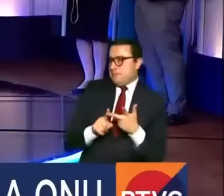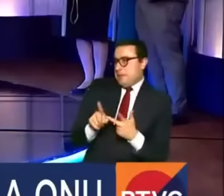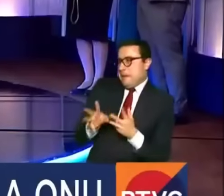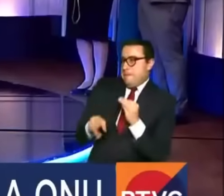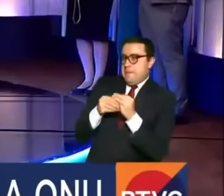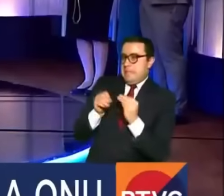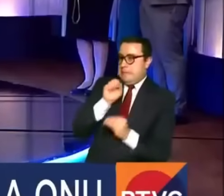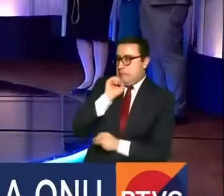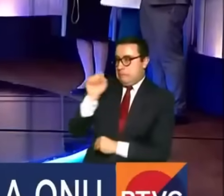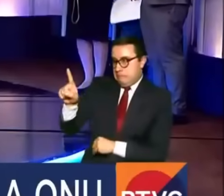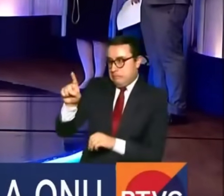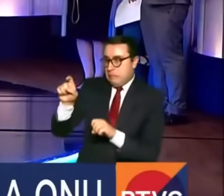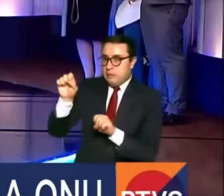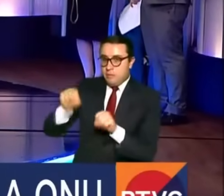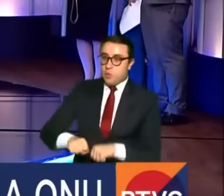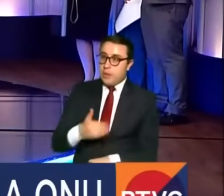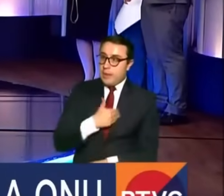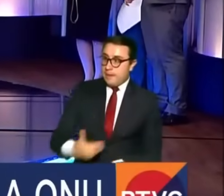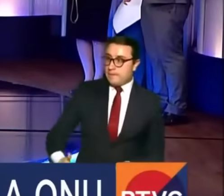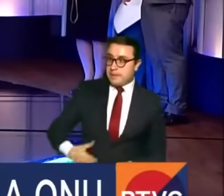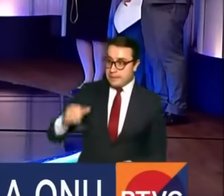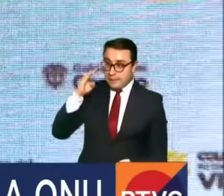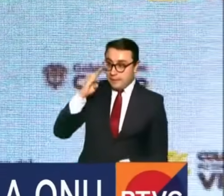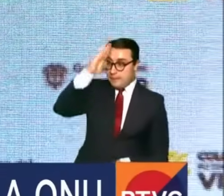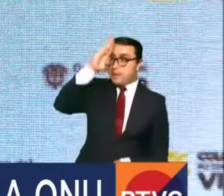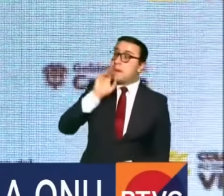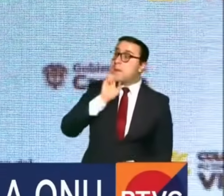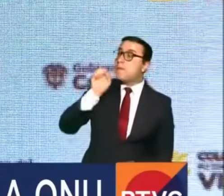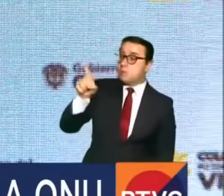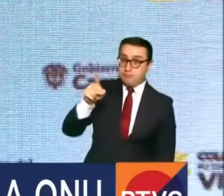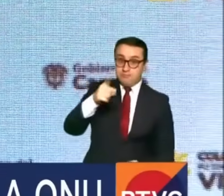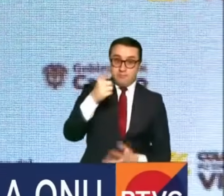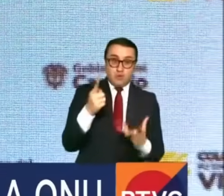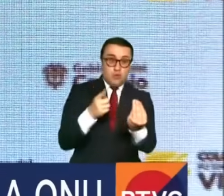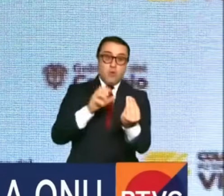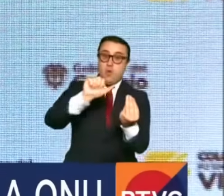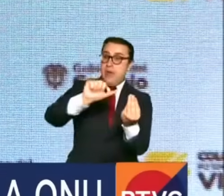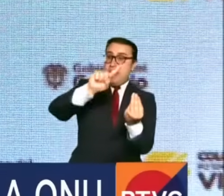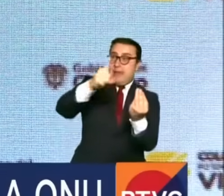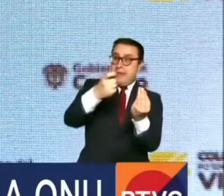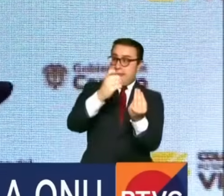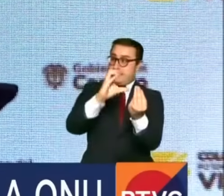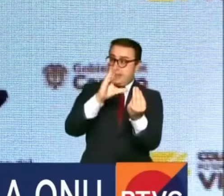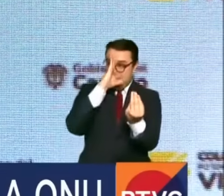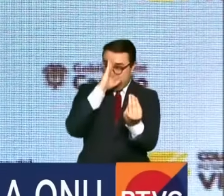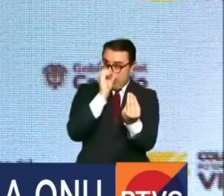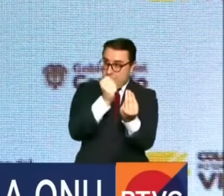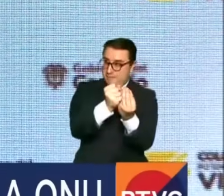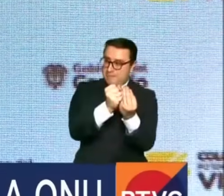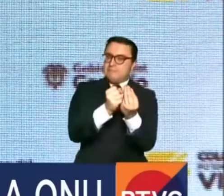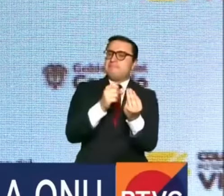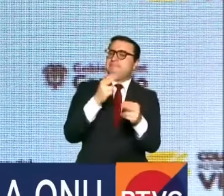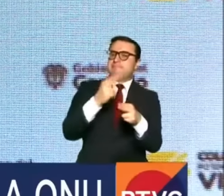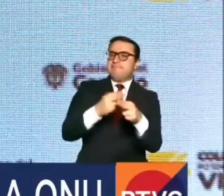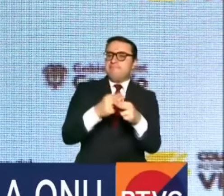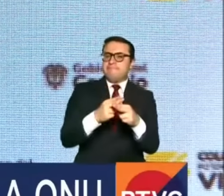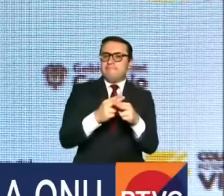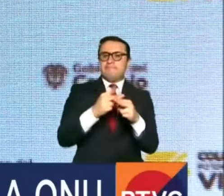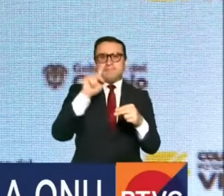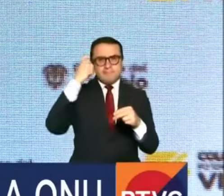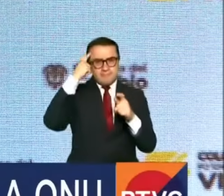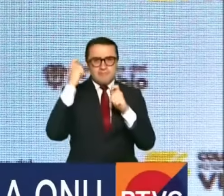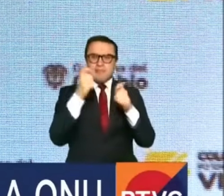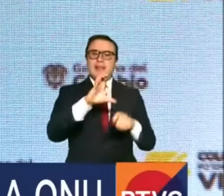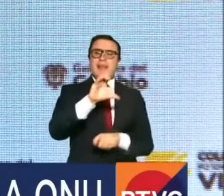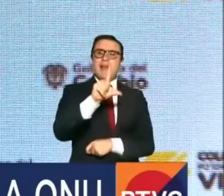presidente Petro, si me permite, las autodenominadas autodefensas gaitanistas de Colombia o llamadas por el gobierno el